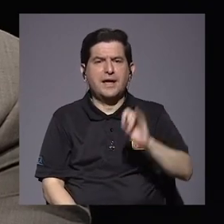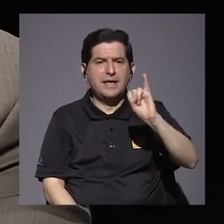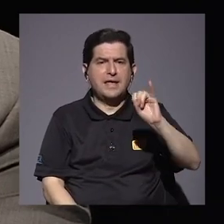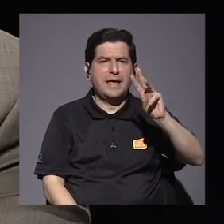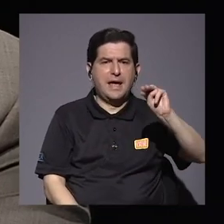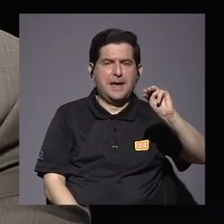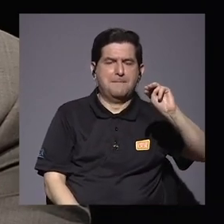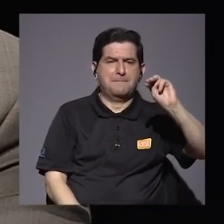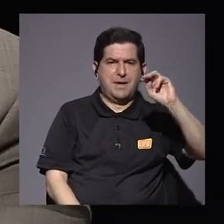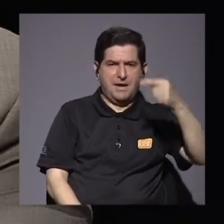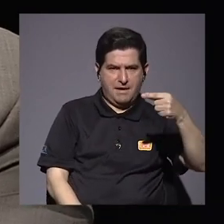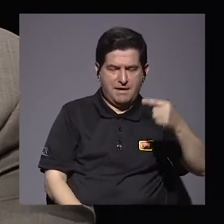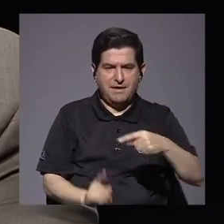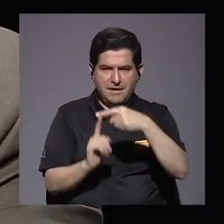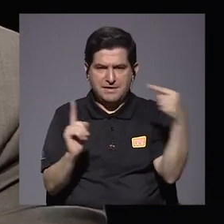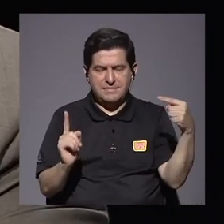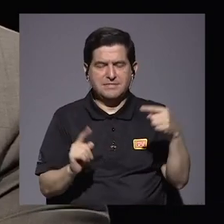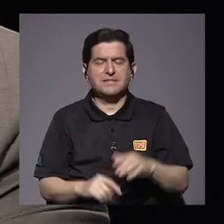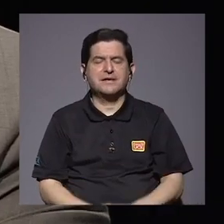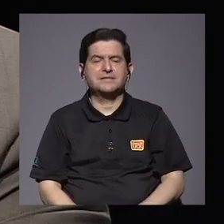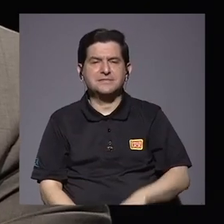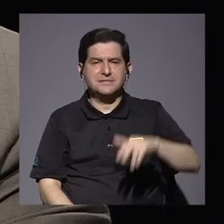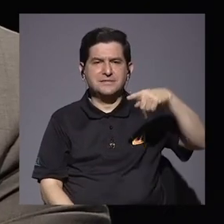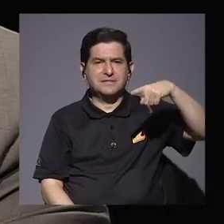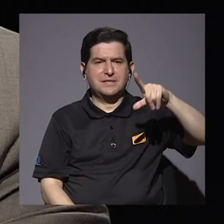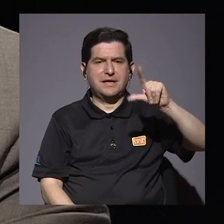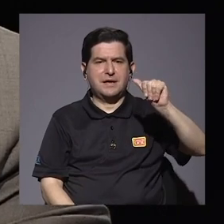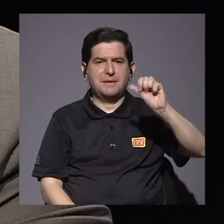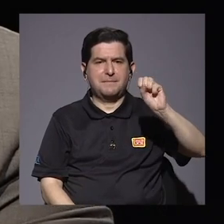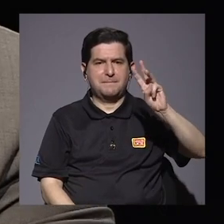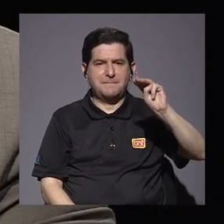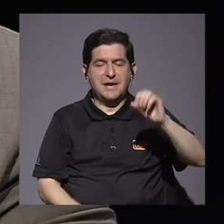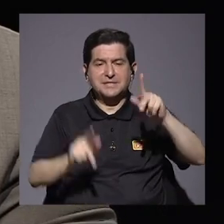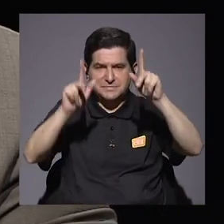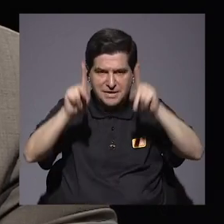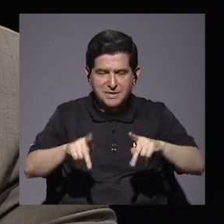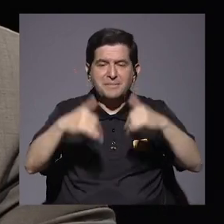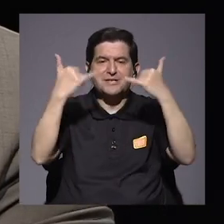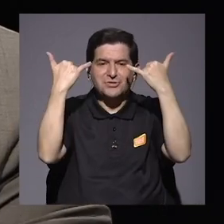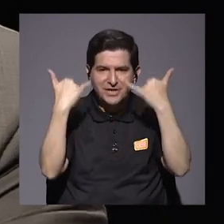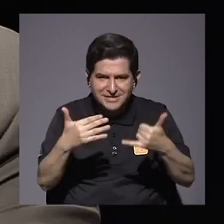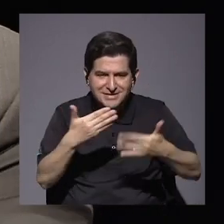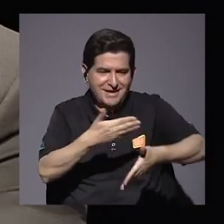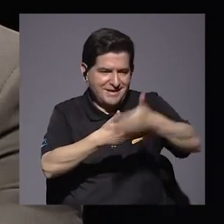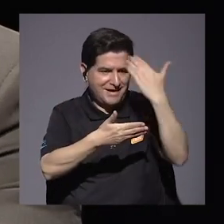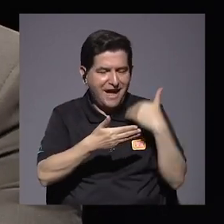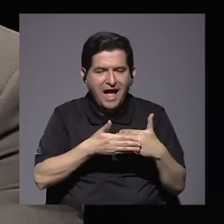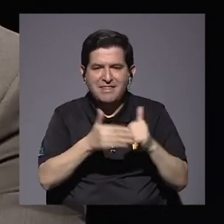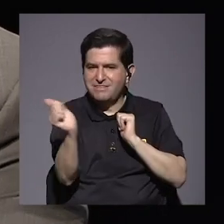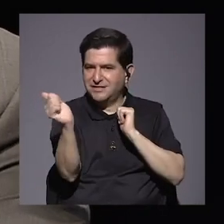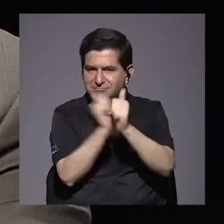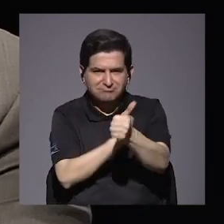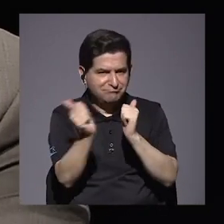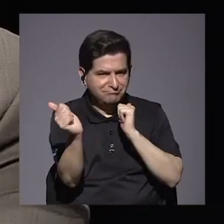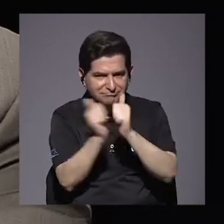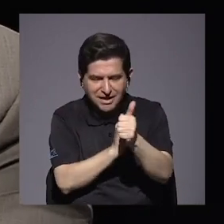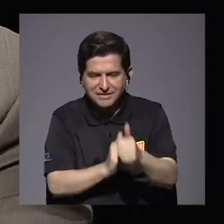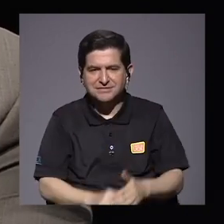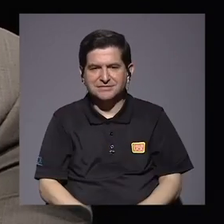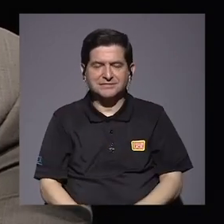inmunoglobulina a partir de plasma convaleciente, es decir, a partir de plasma de personas que ya pasaron